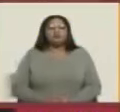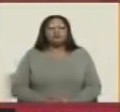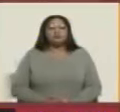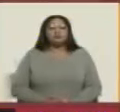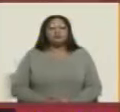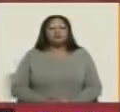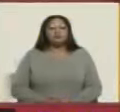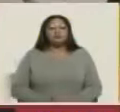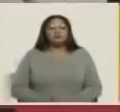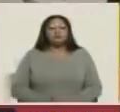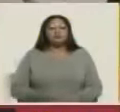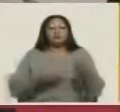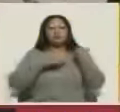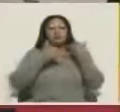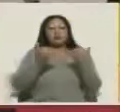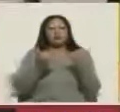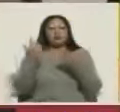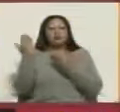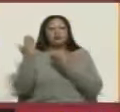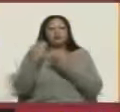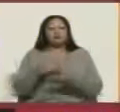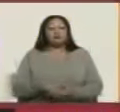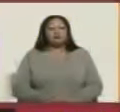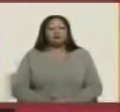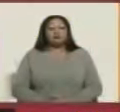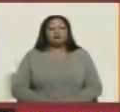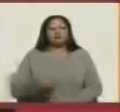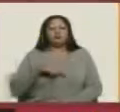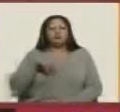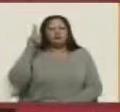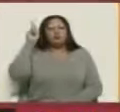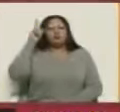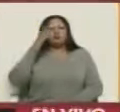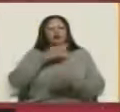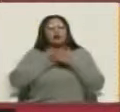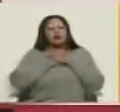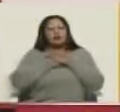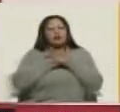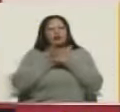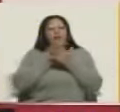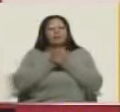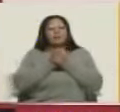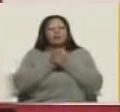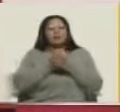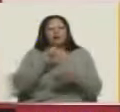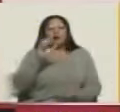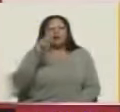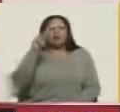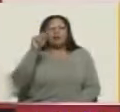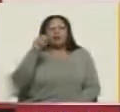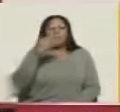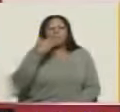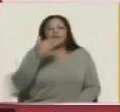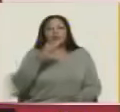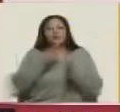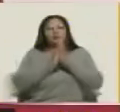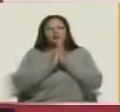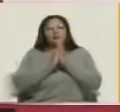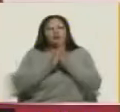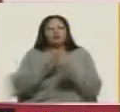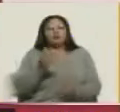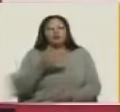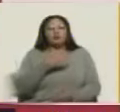Francisco Torrealba, y el profesor, nuestro querido hermano, el profesor Adán Chávez, ha pedido pues que él